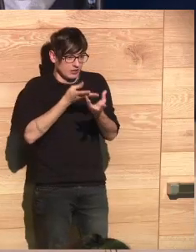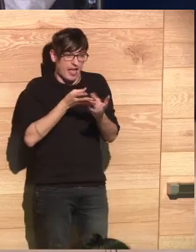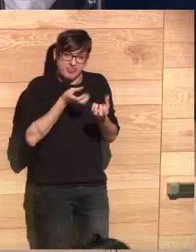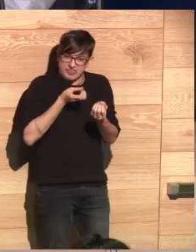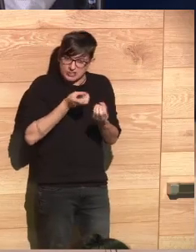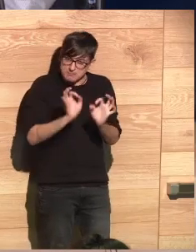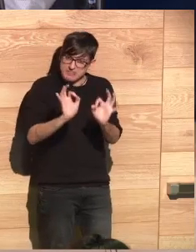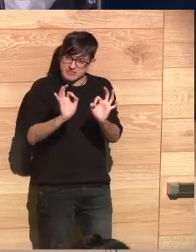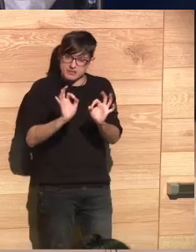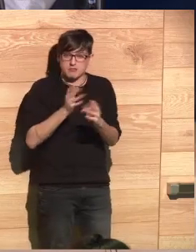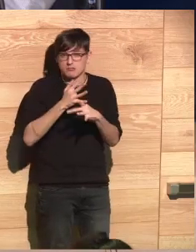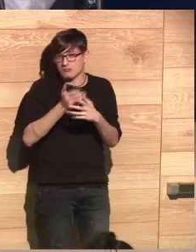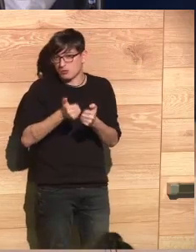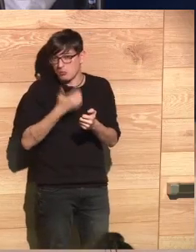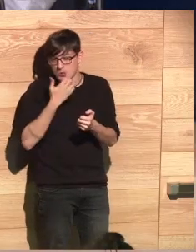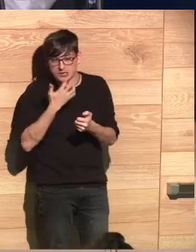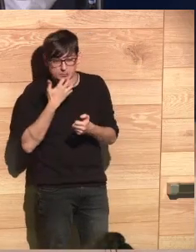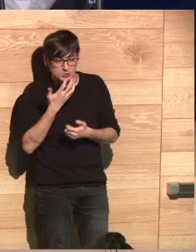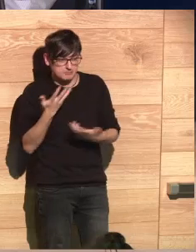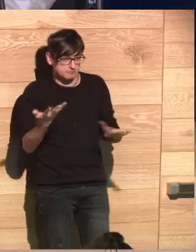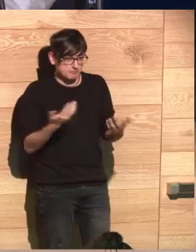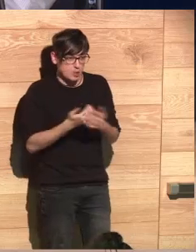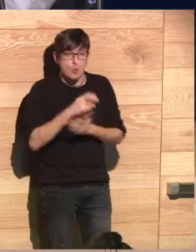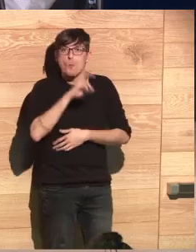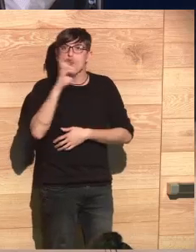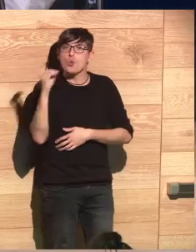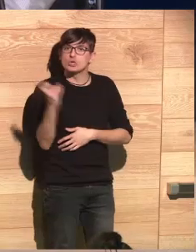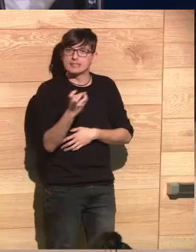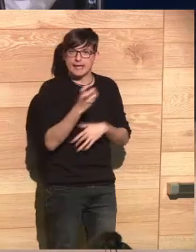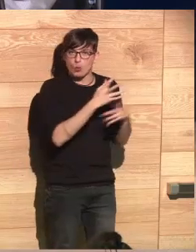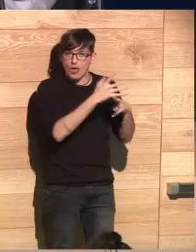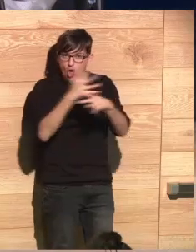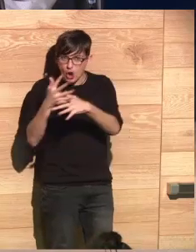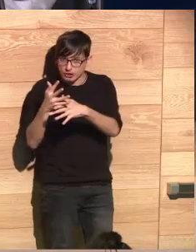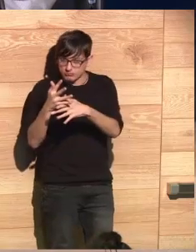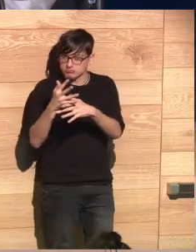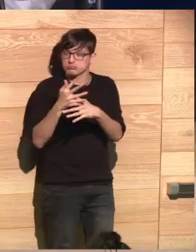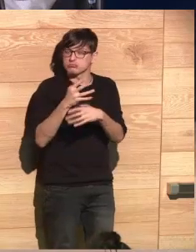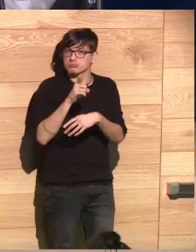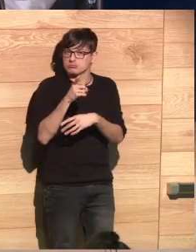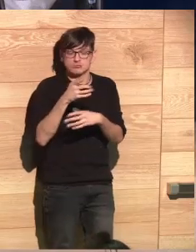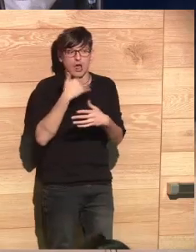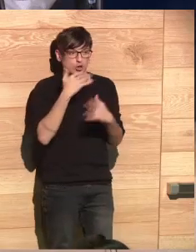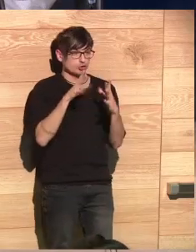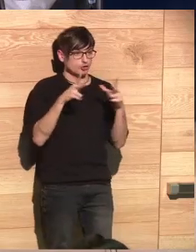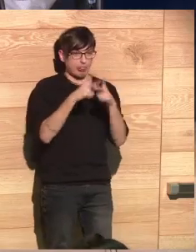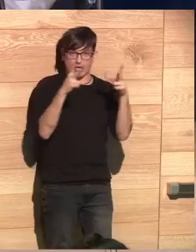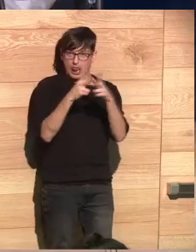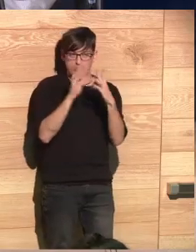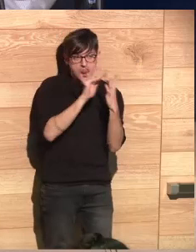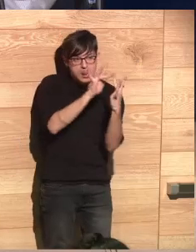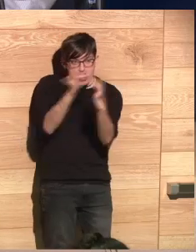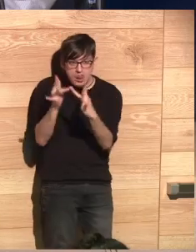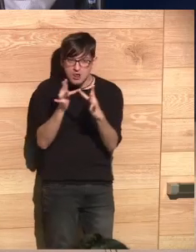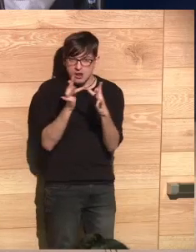videojuego. Porque, por ejemplo, los multijugador masivos son videojuegos sociales, ¿no? Donde parte